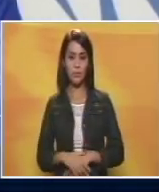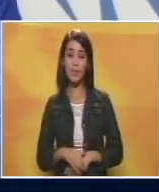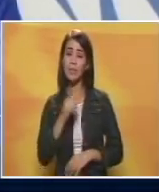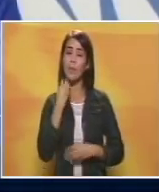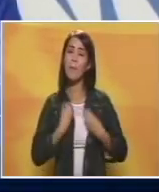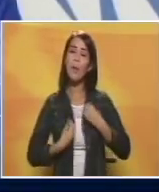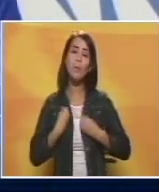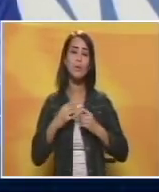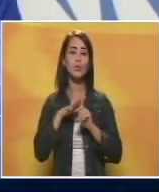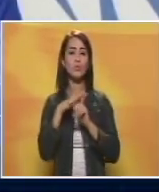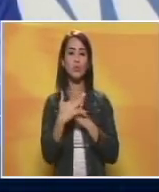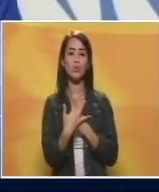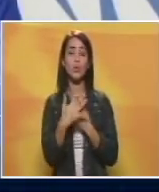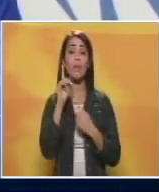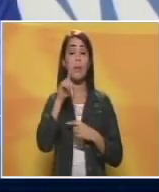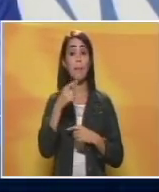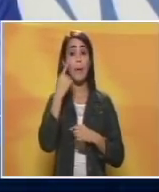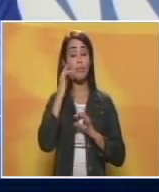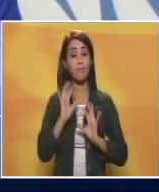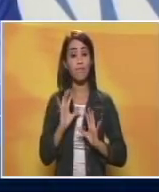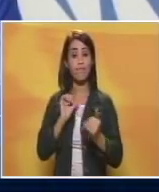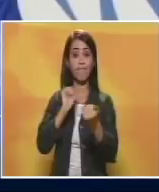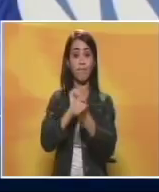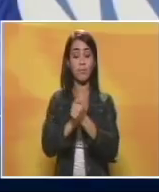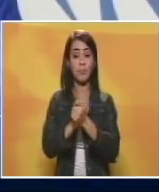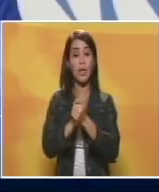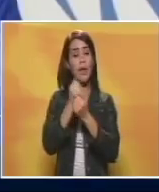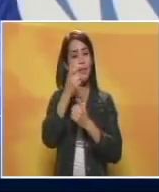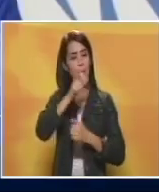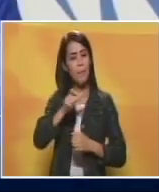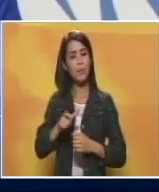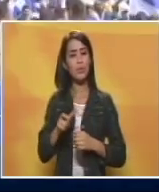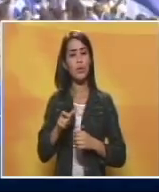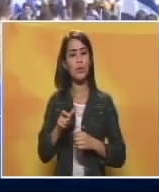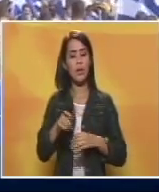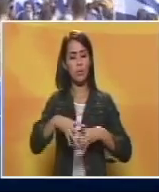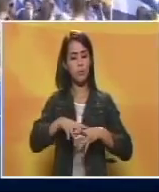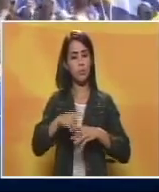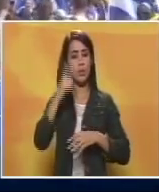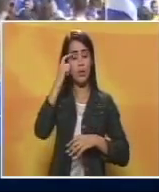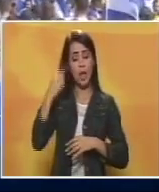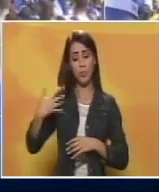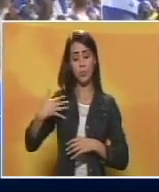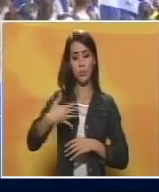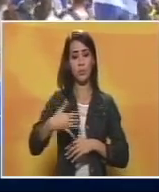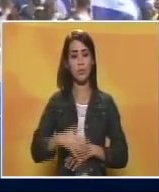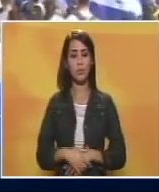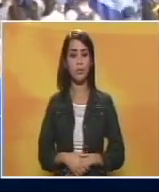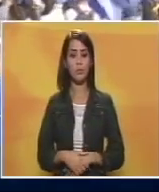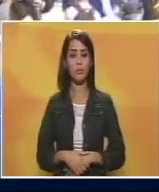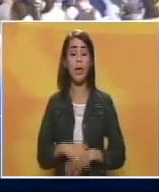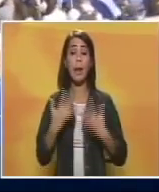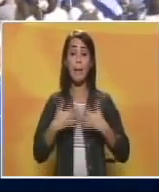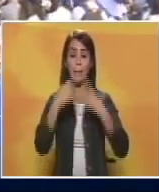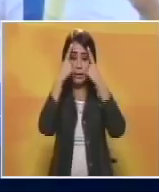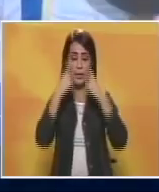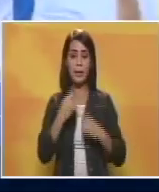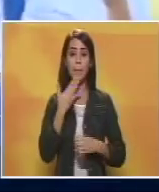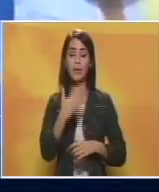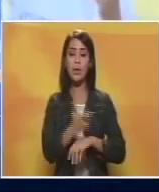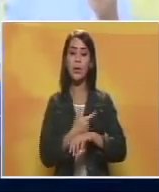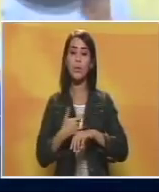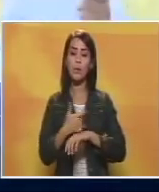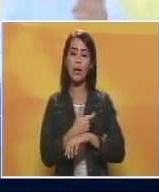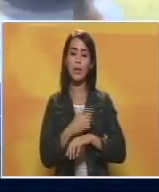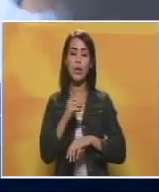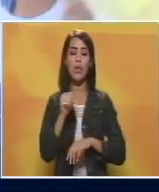la situación, así como por la posible detención de docenas de personas durante los últimos días. La funcionaria solicitó al gobierno de Daniel